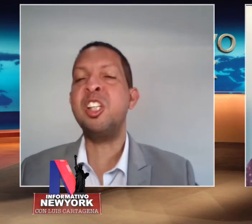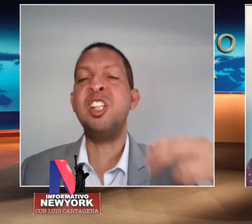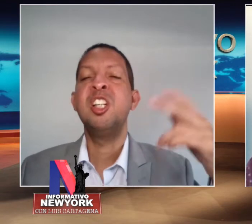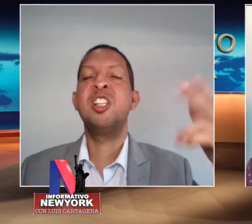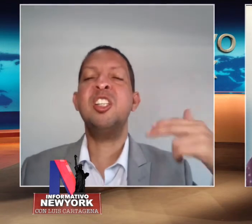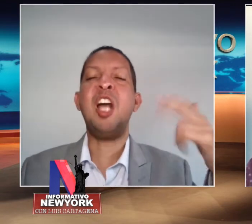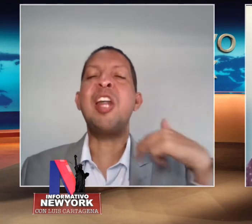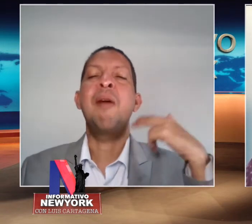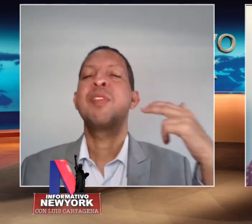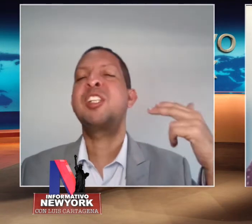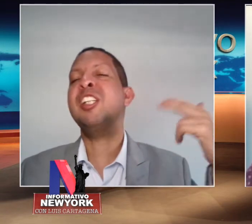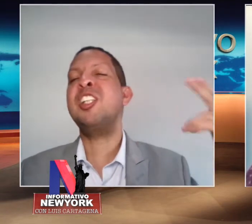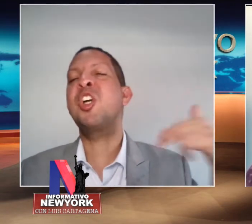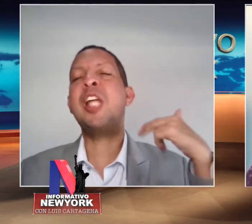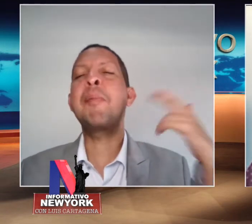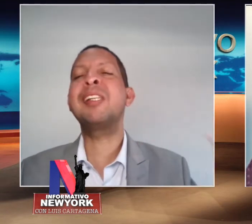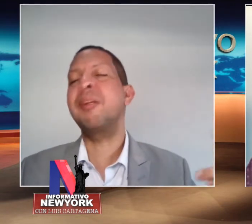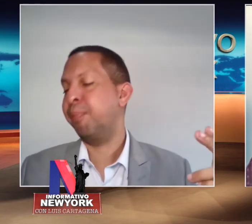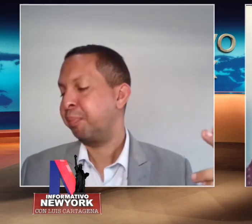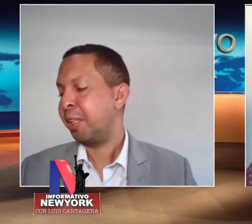Ahora,